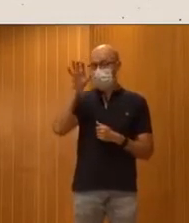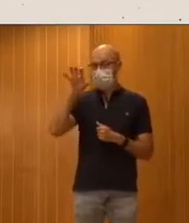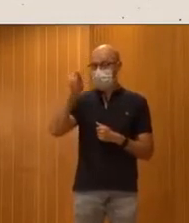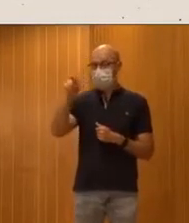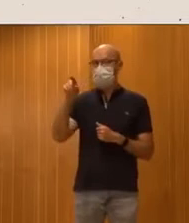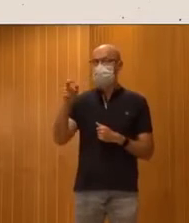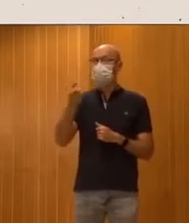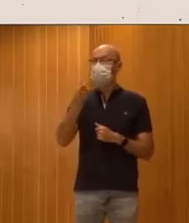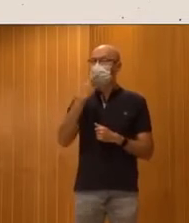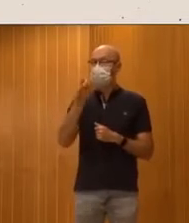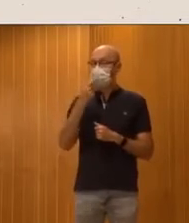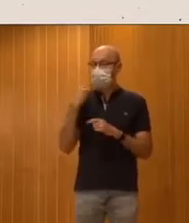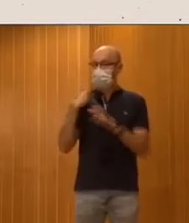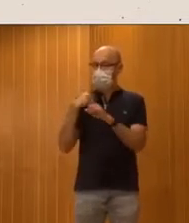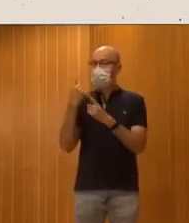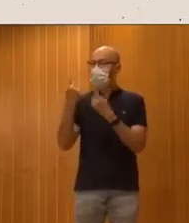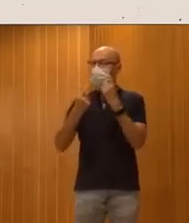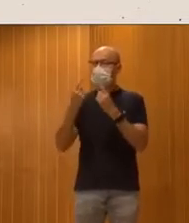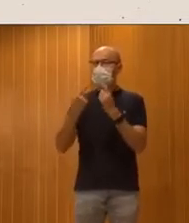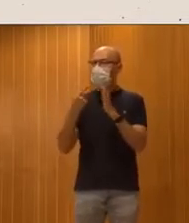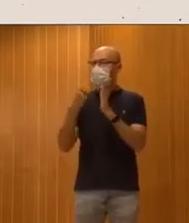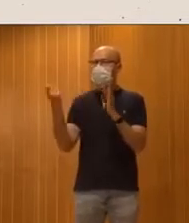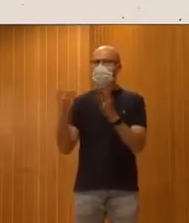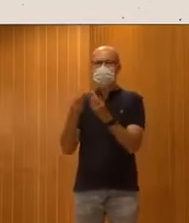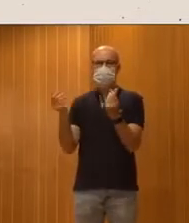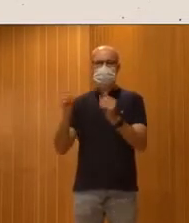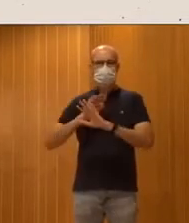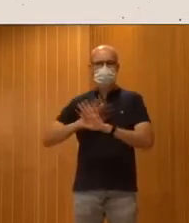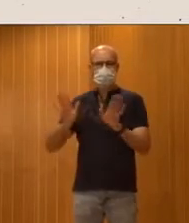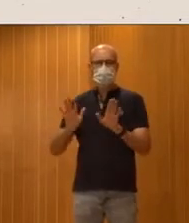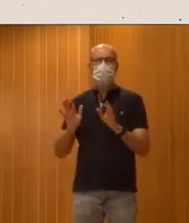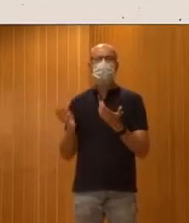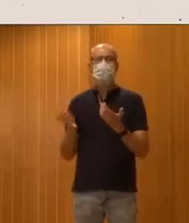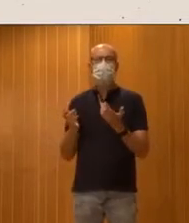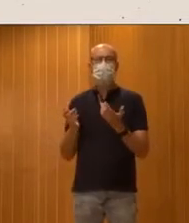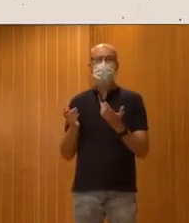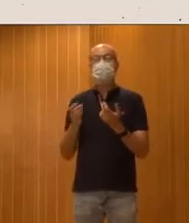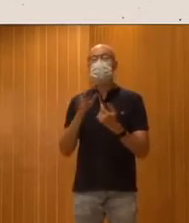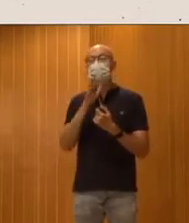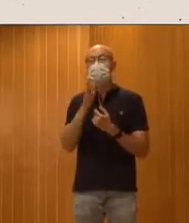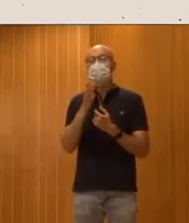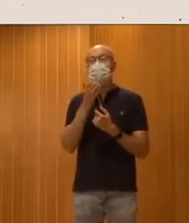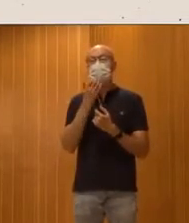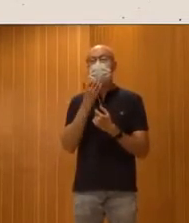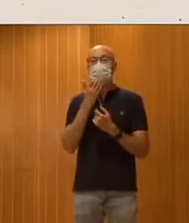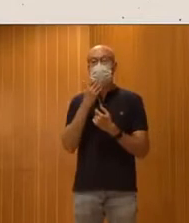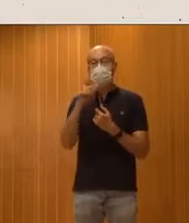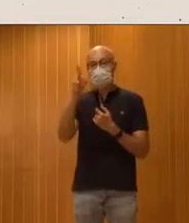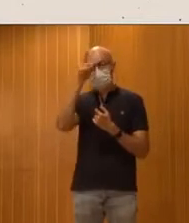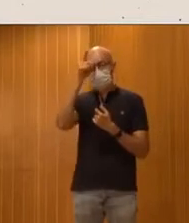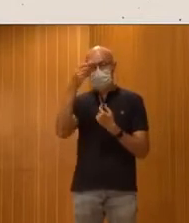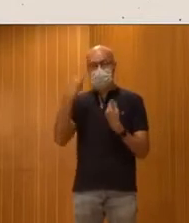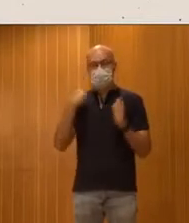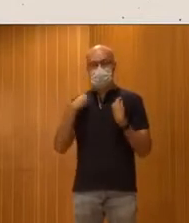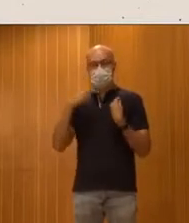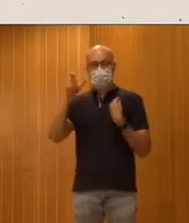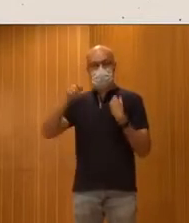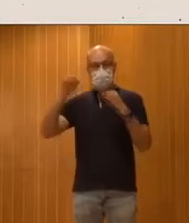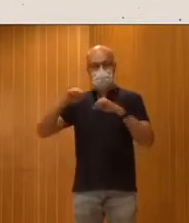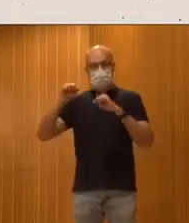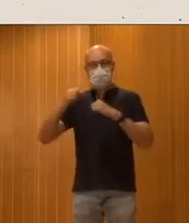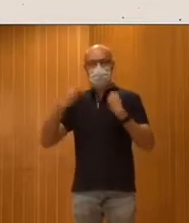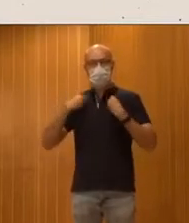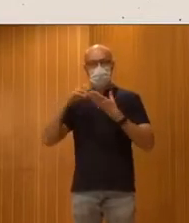ejemplo, el uso de psicotrópicos es muy parecido. Fijaros que la mitad de las personas alemanas que viven en residencia